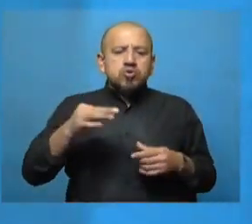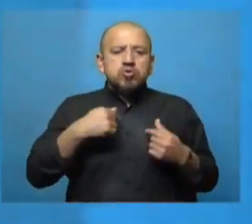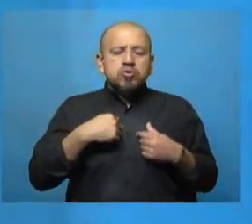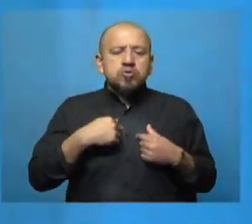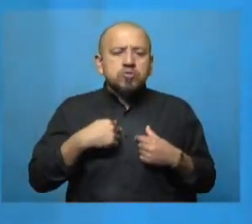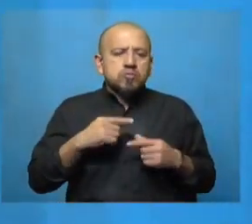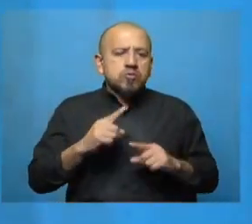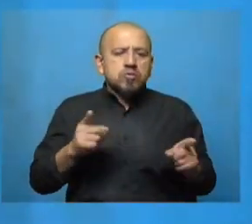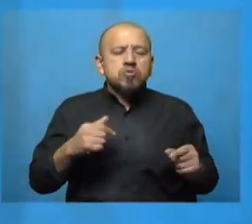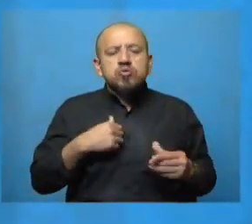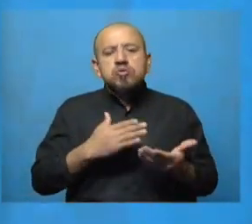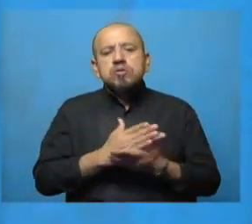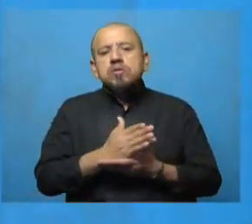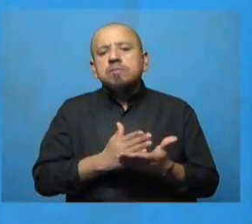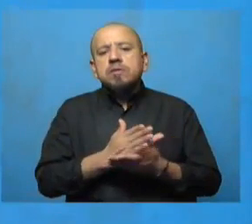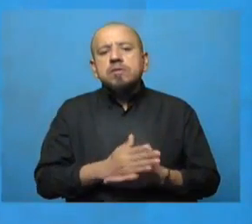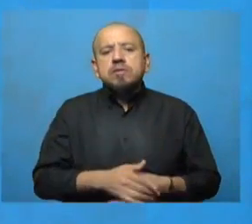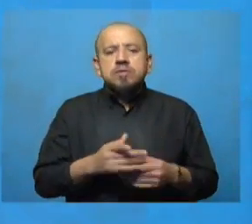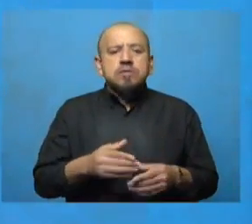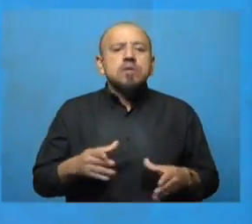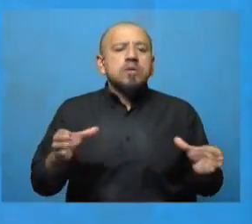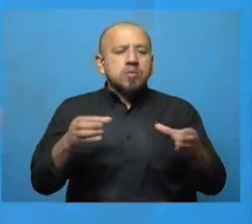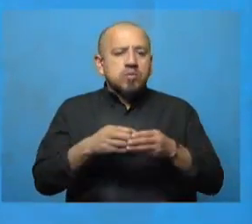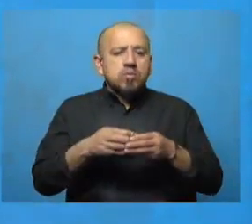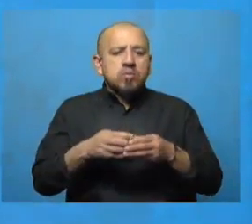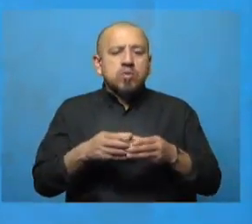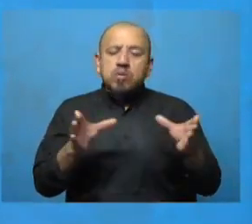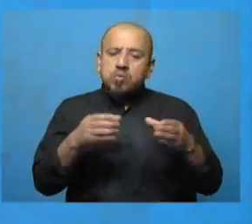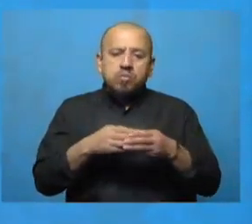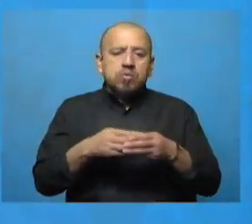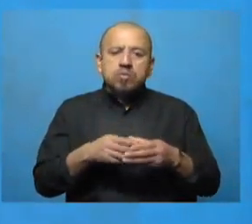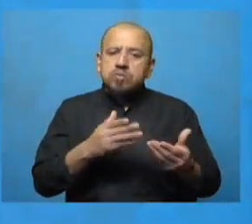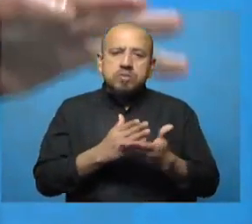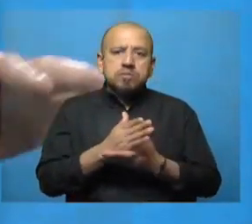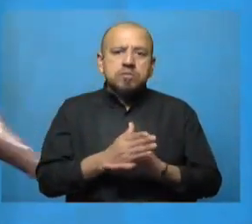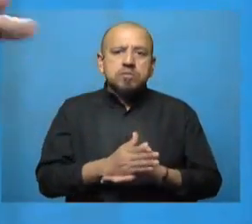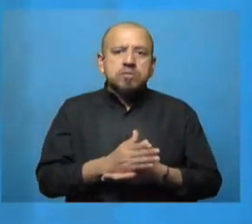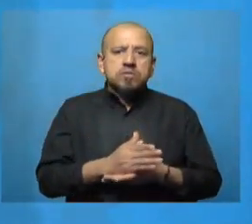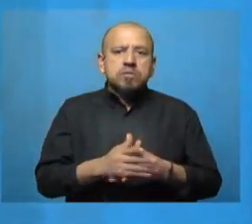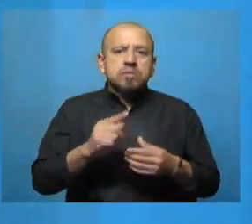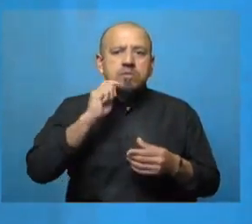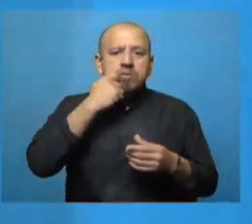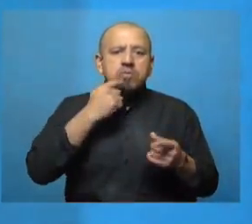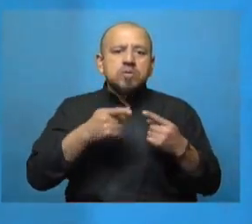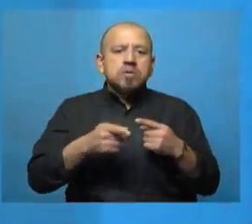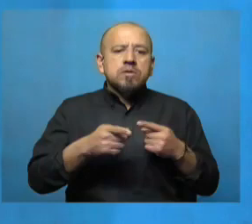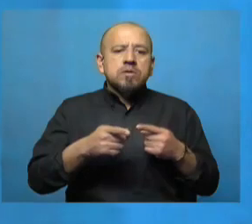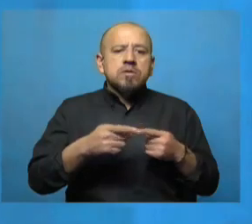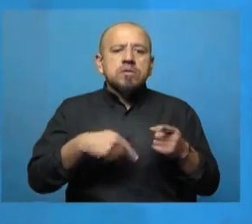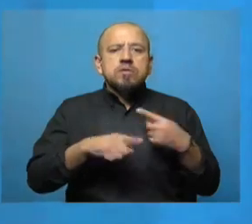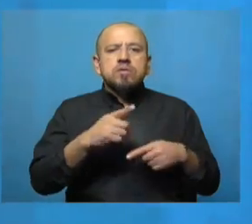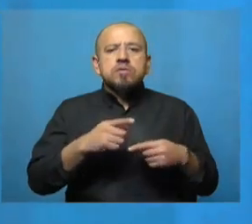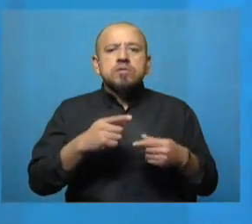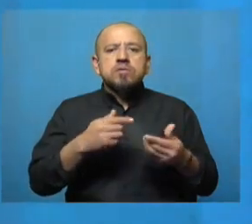Yo siempre fui de funcionamiento en equipo colectivo en grupo me encanta en grupo con grupos canciones